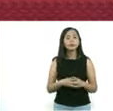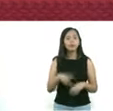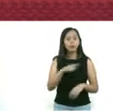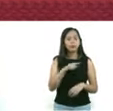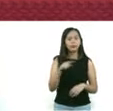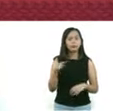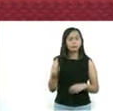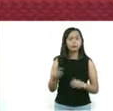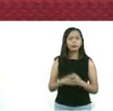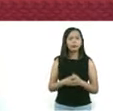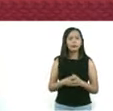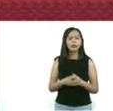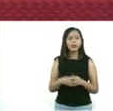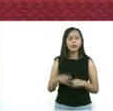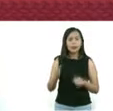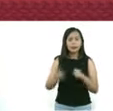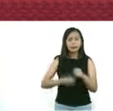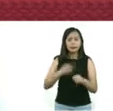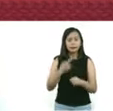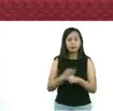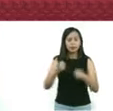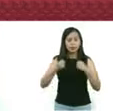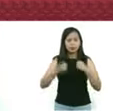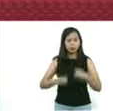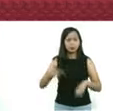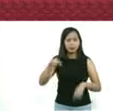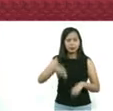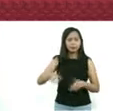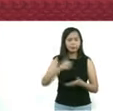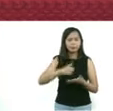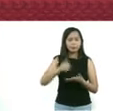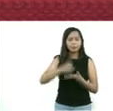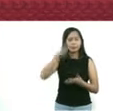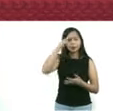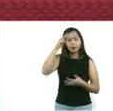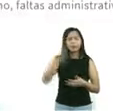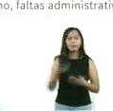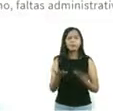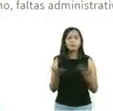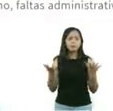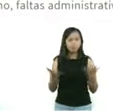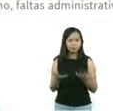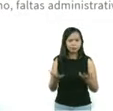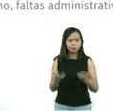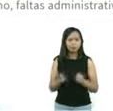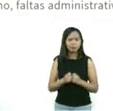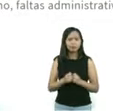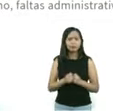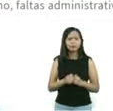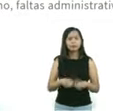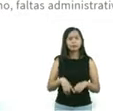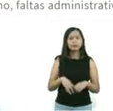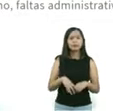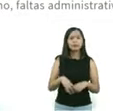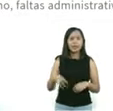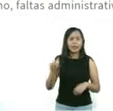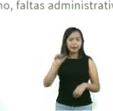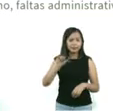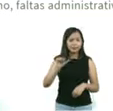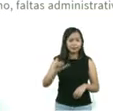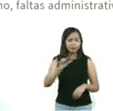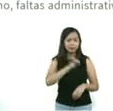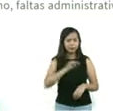mandato, la Secretaría de Seguridad Ciudadana desplegará un operativo de vigilancia y movilidad a lo largo de las 16 alcaldías de la